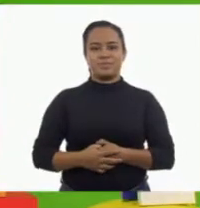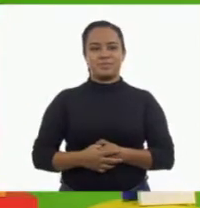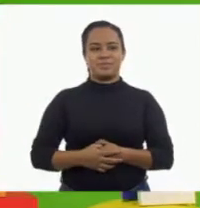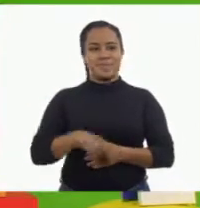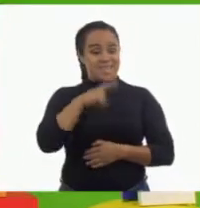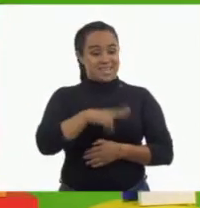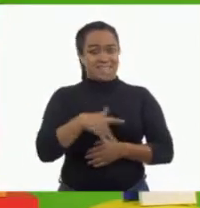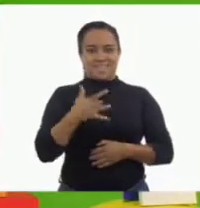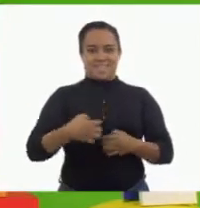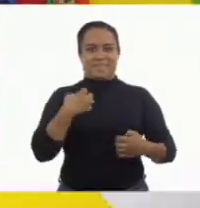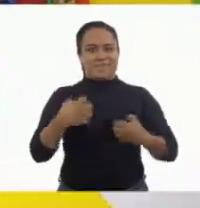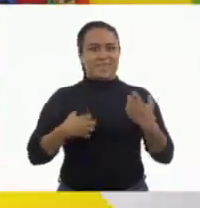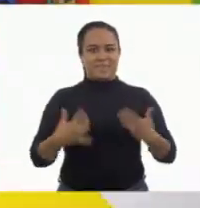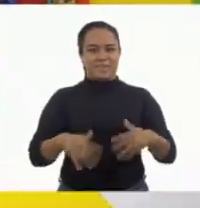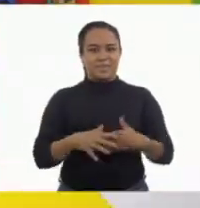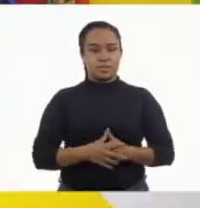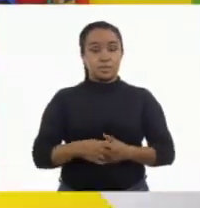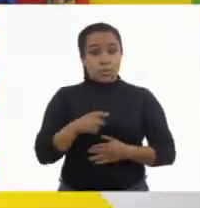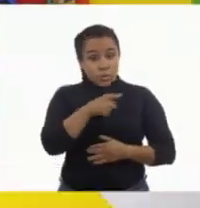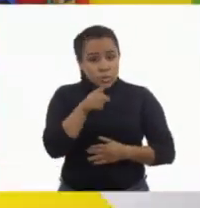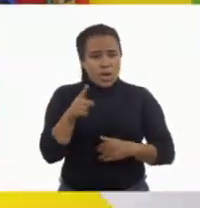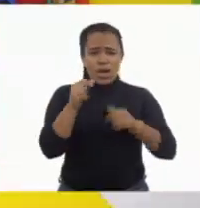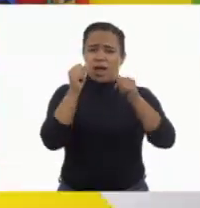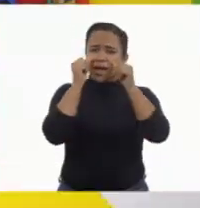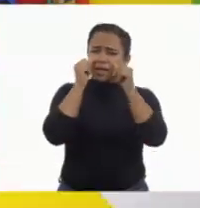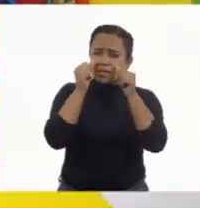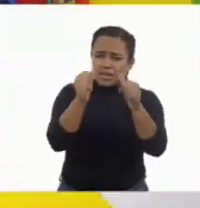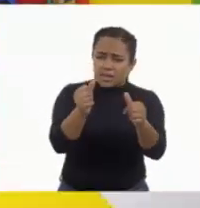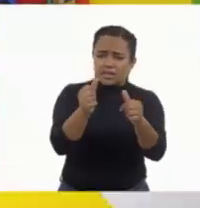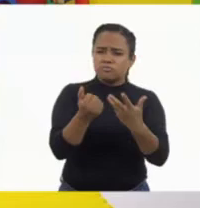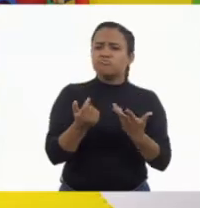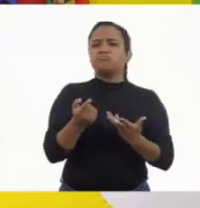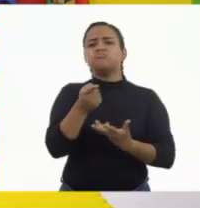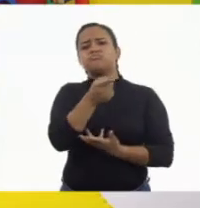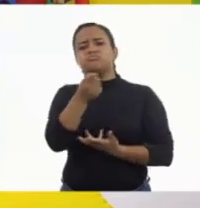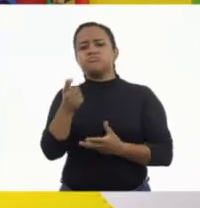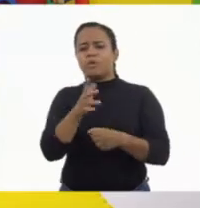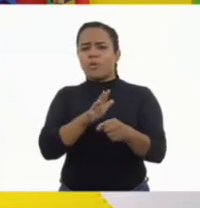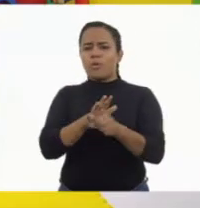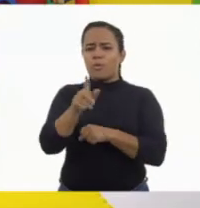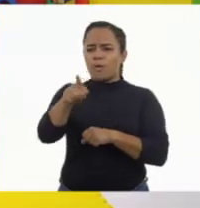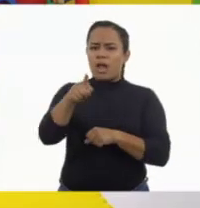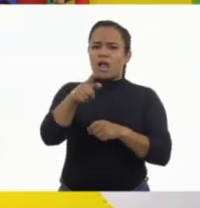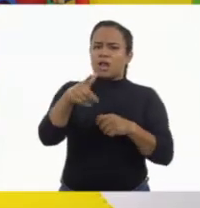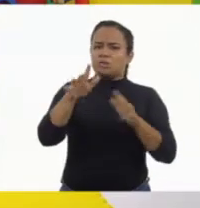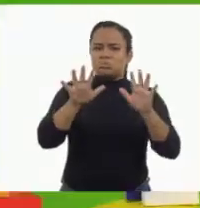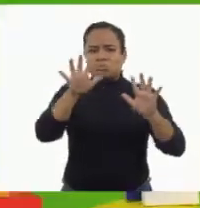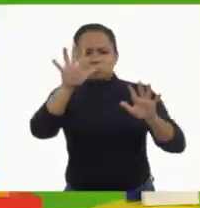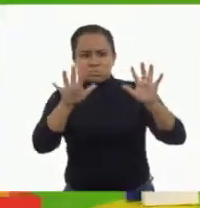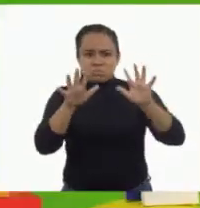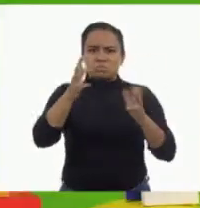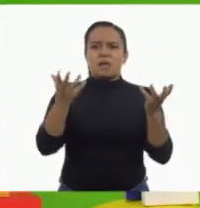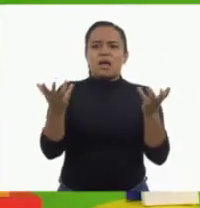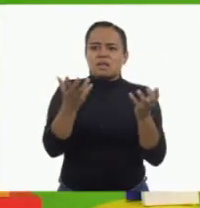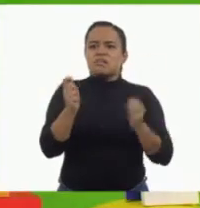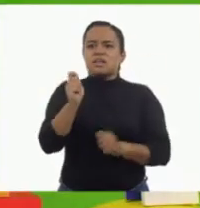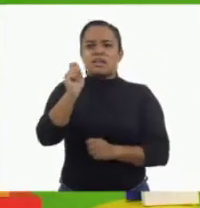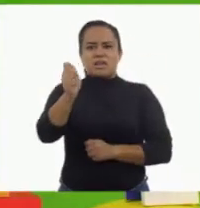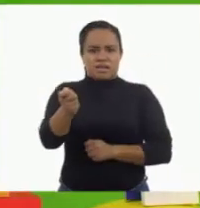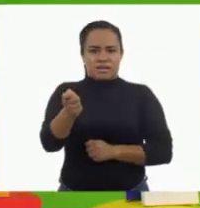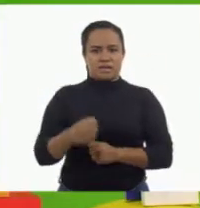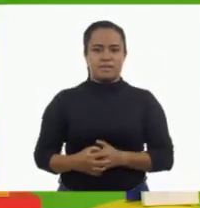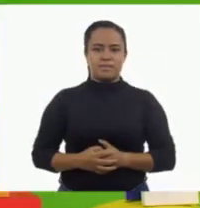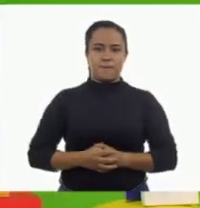¡Uy, qué emoción! Atentas y atentos en casa para ver qué acción está haciendo Ana. Listo.